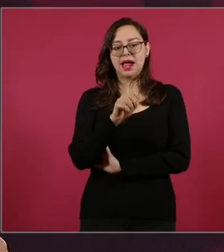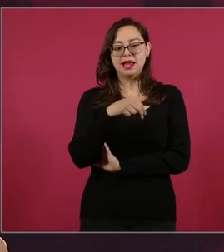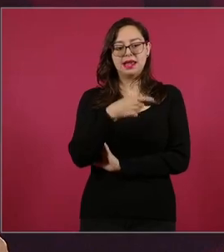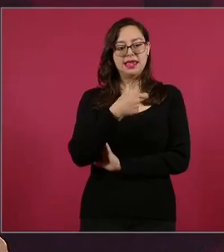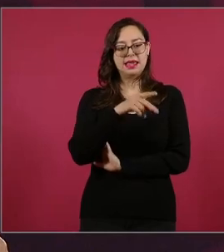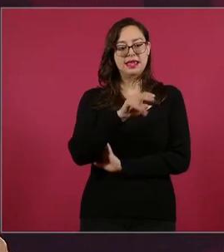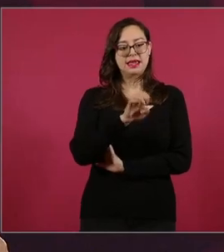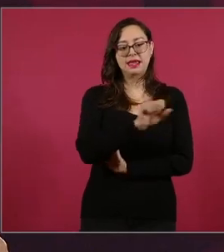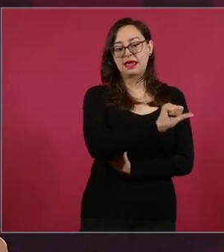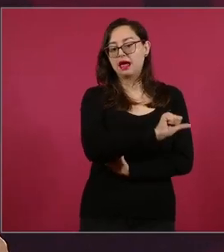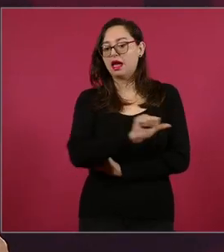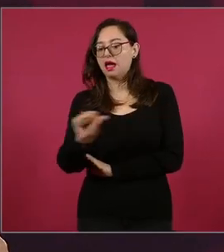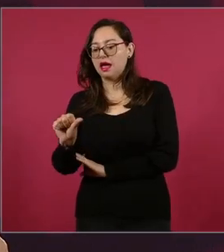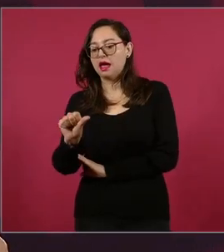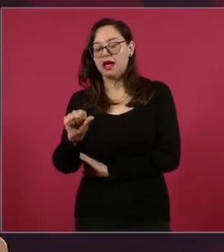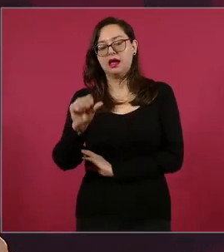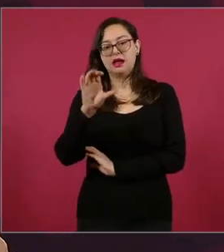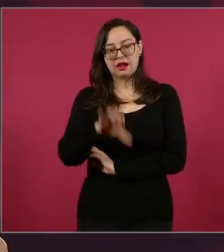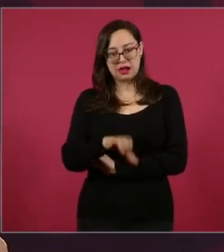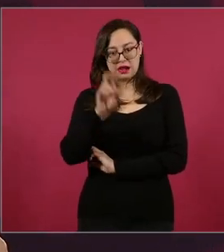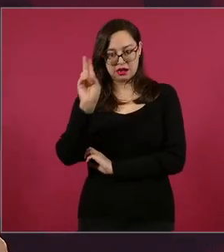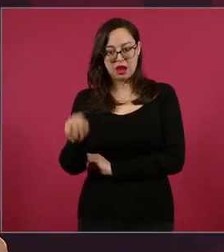y